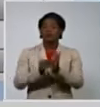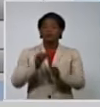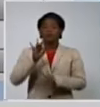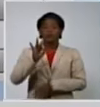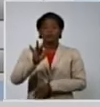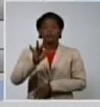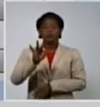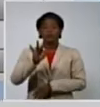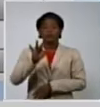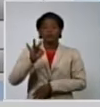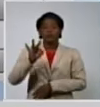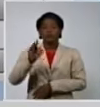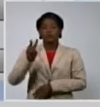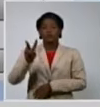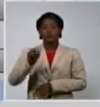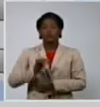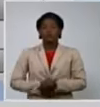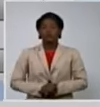51.417.881.